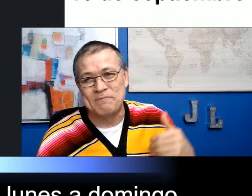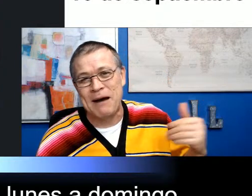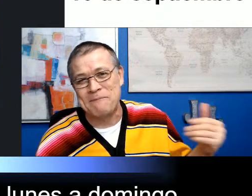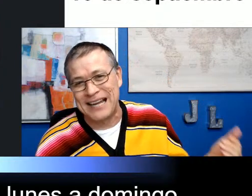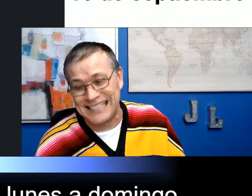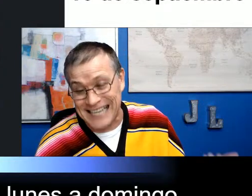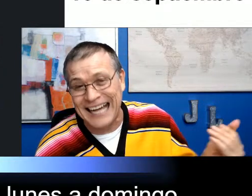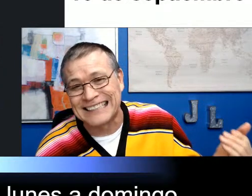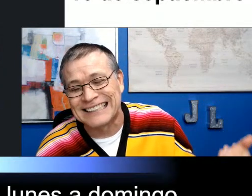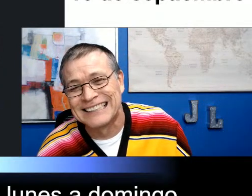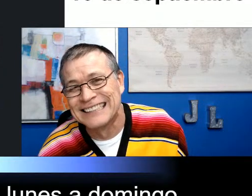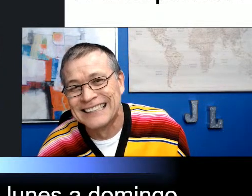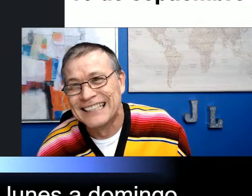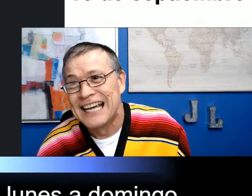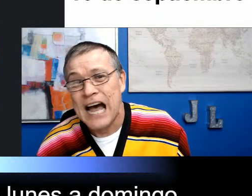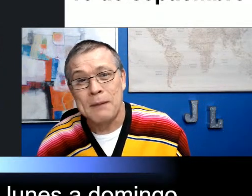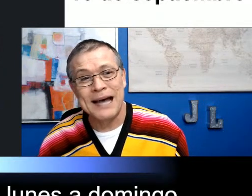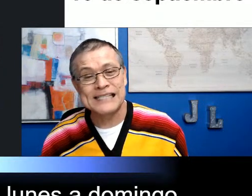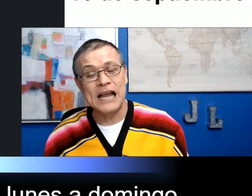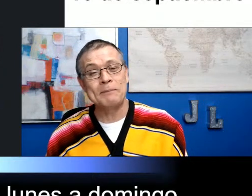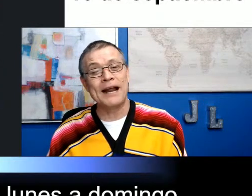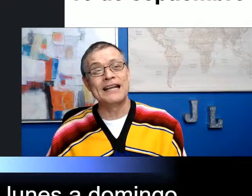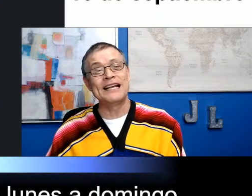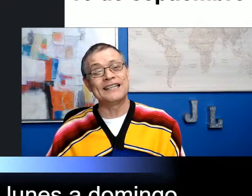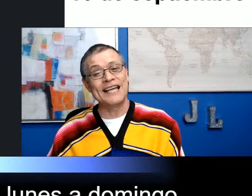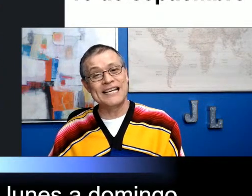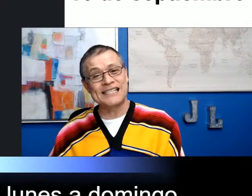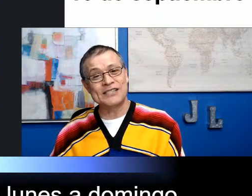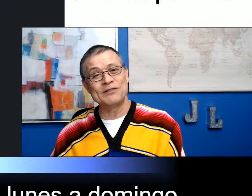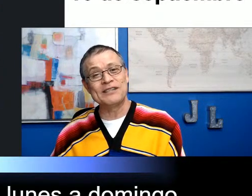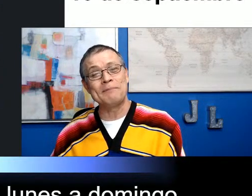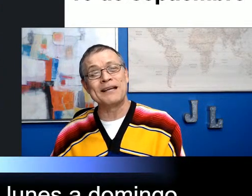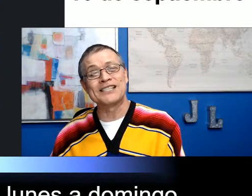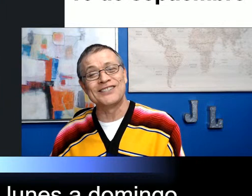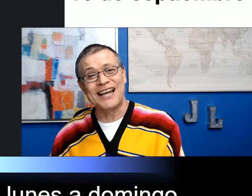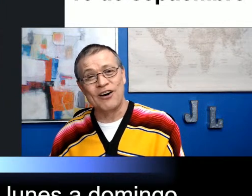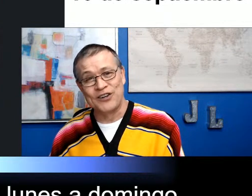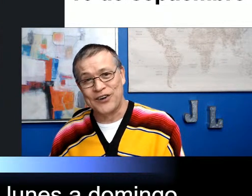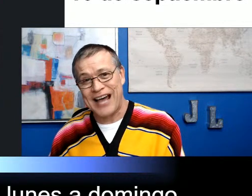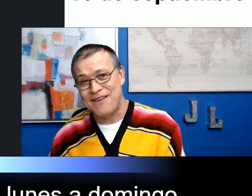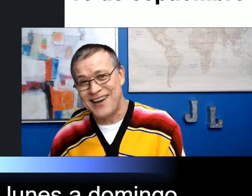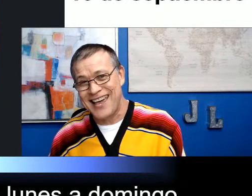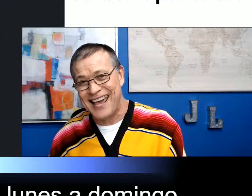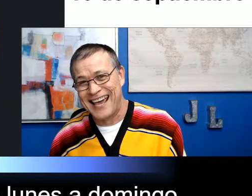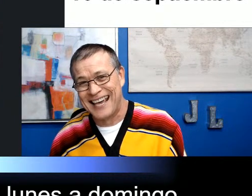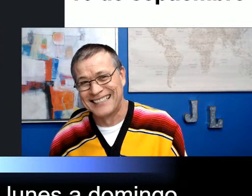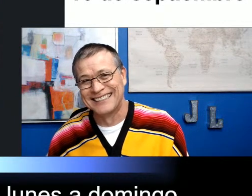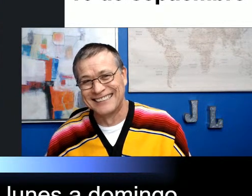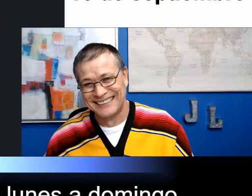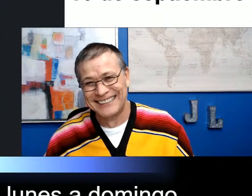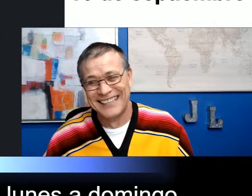y a apapachar. Abascal para Lili Téllez es una persona honorable.